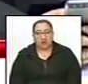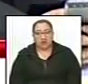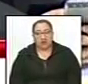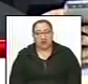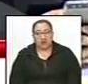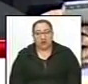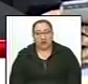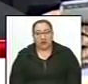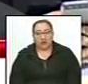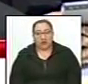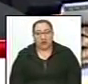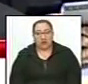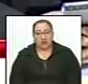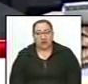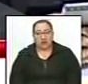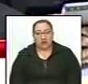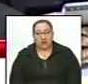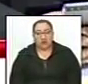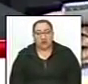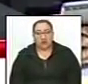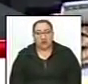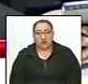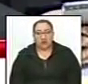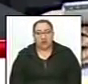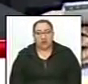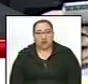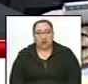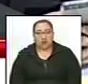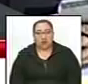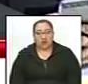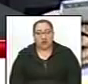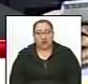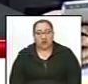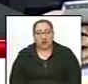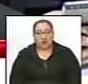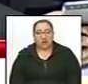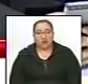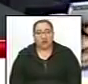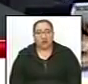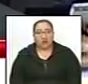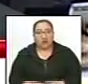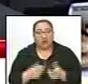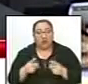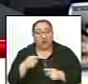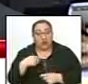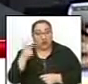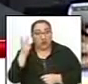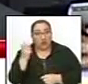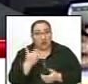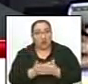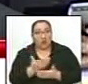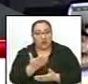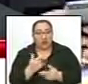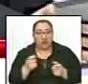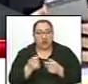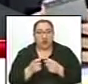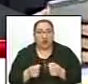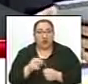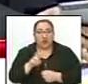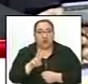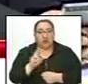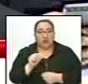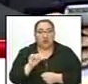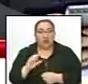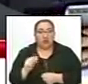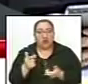bueno, me están sacando el tema, pero déjenme expresar, señor presidente, lo que quiero hablar. Entonces, cuando le hemos escuchado sustentar al congresista